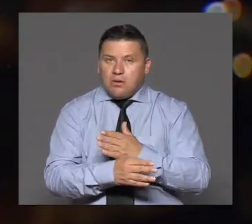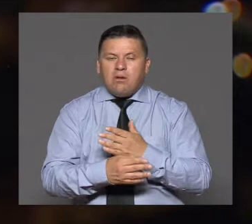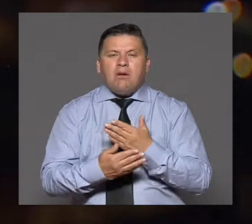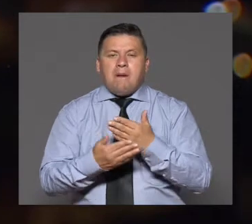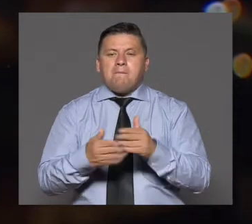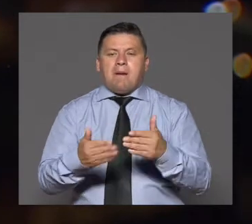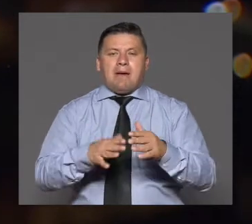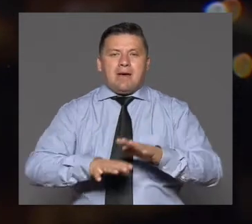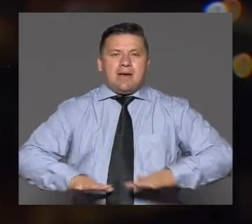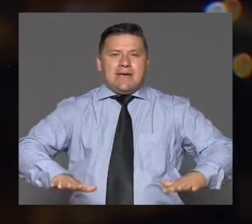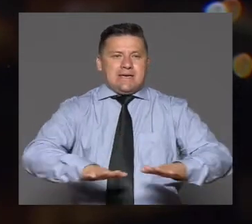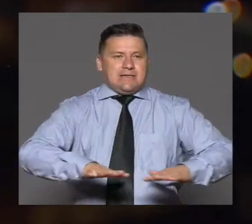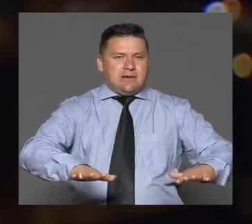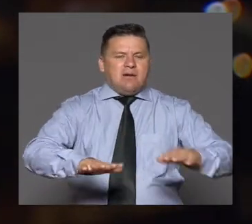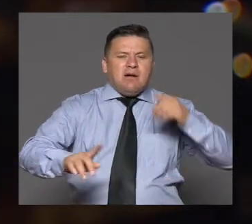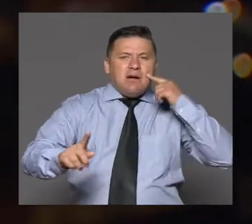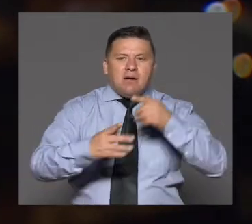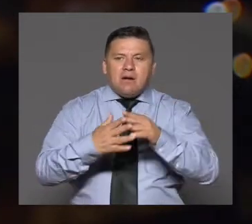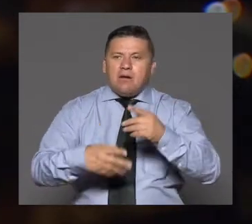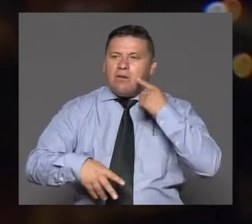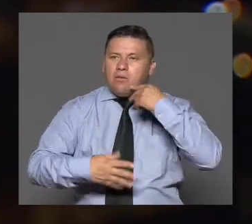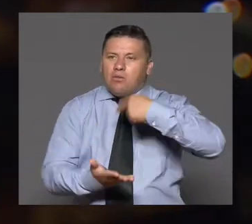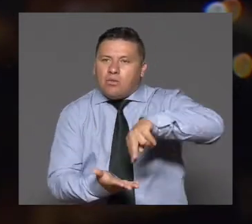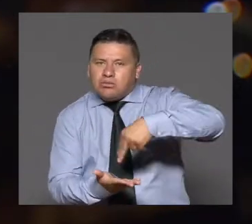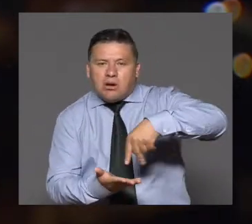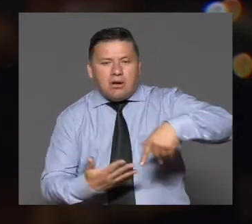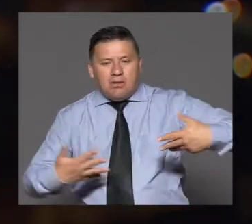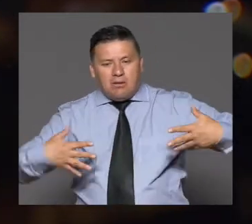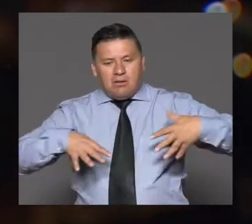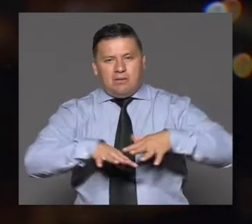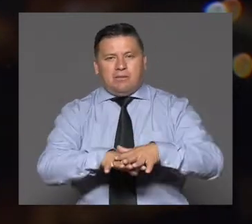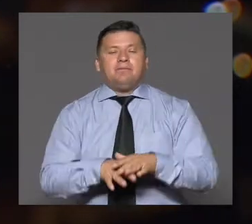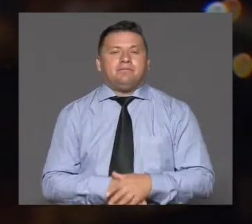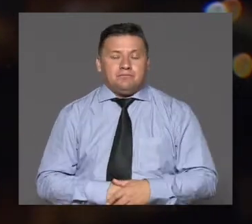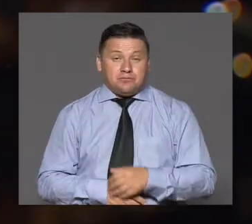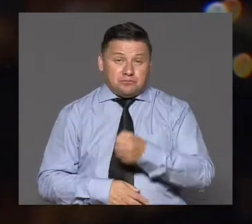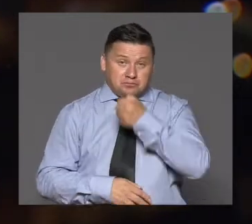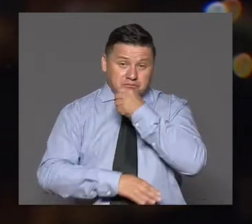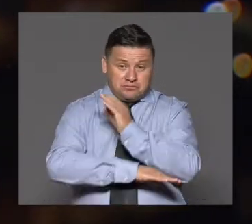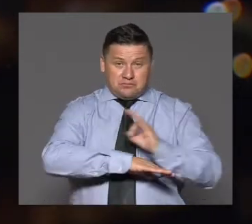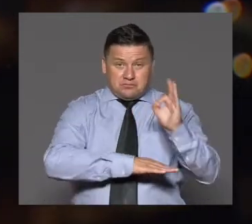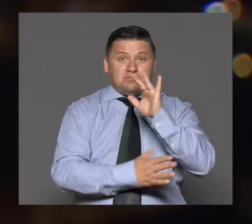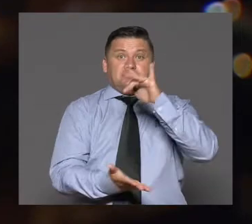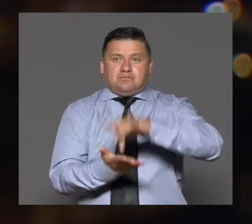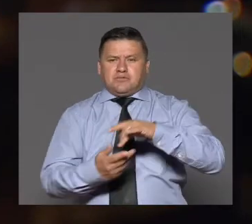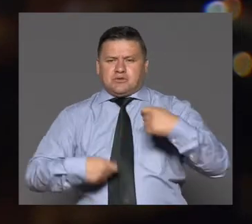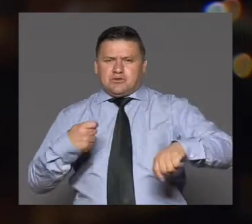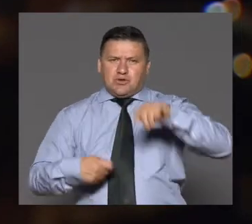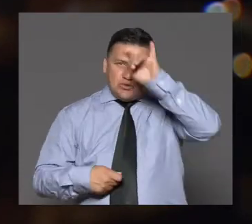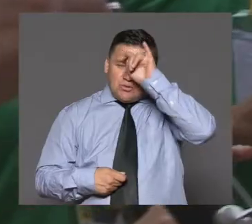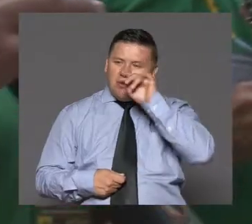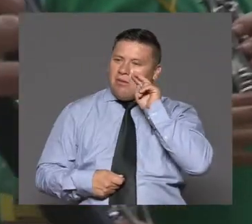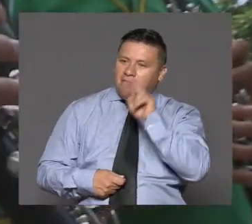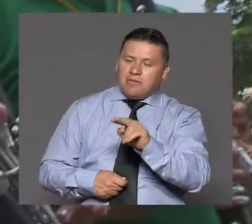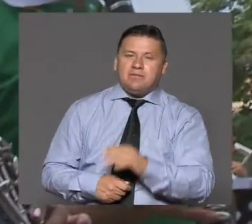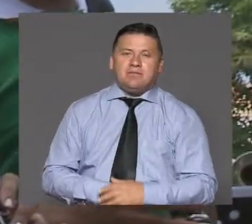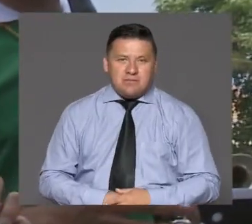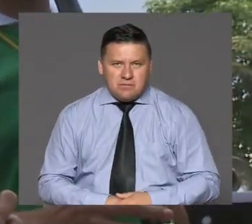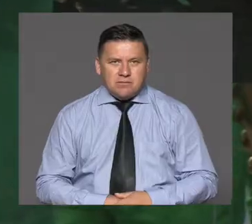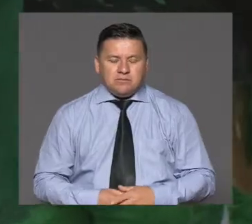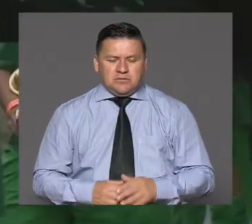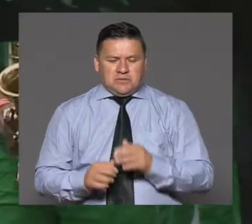para mostrar procesos de integración académica y cultural. ESAP Noticias estuvo en el Festival de Bandas de Río Sucio. Las